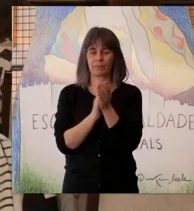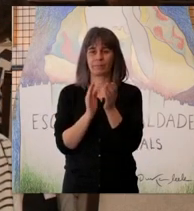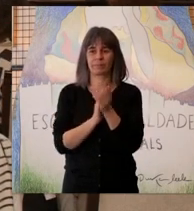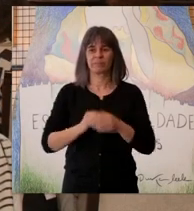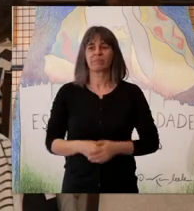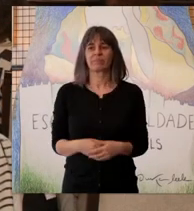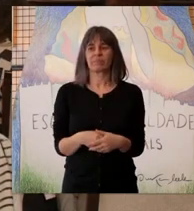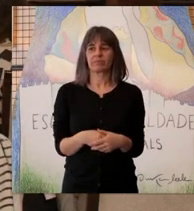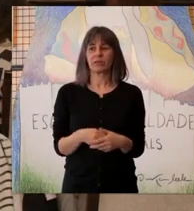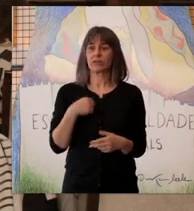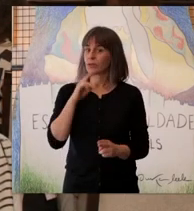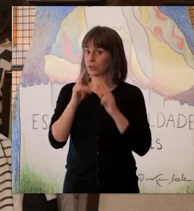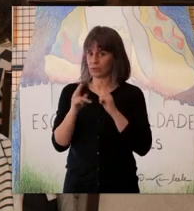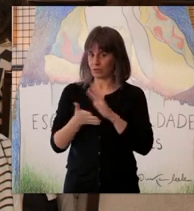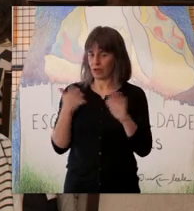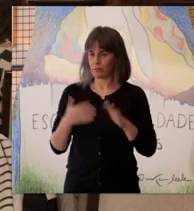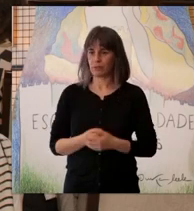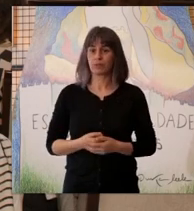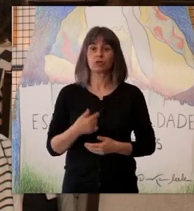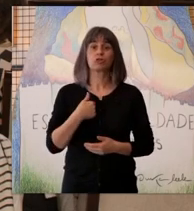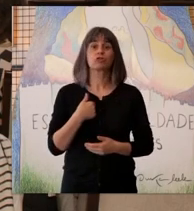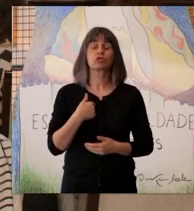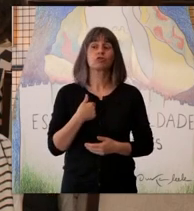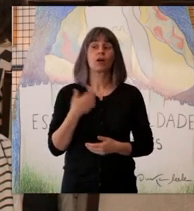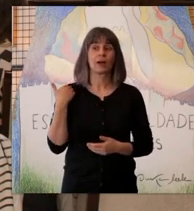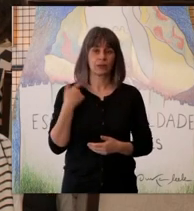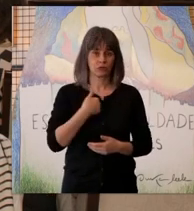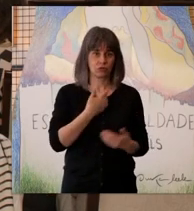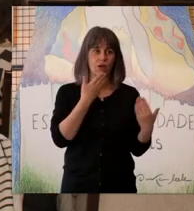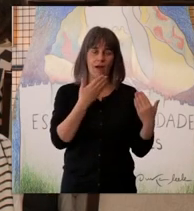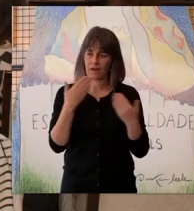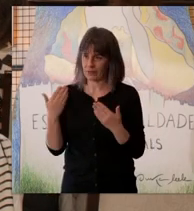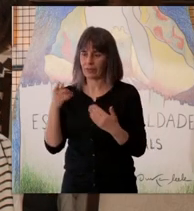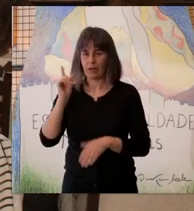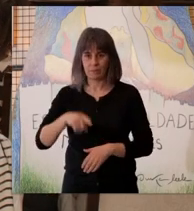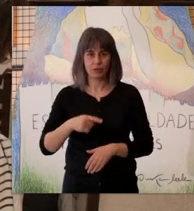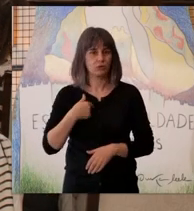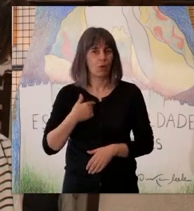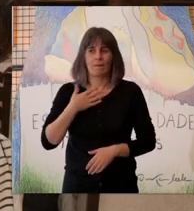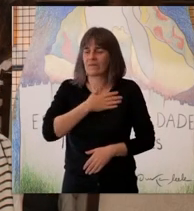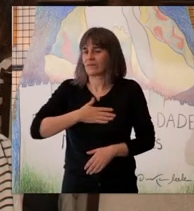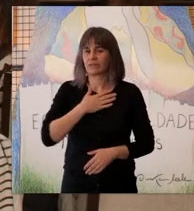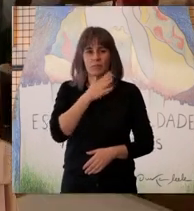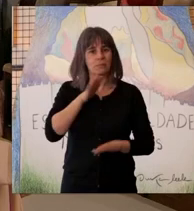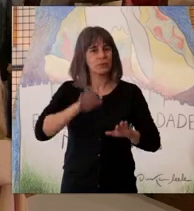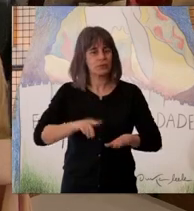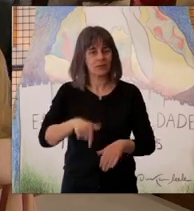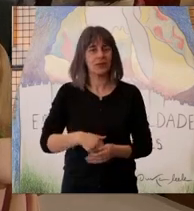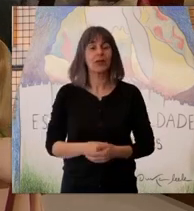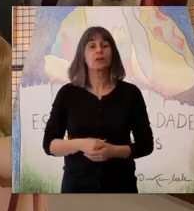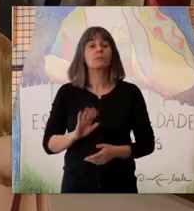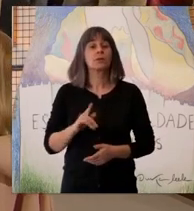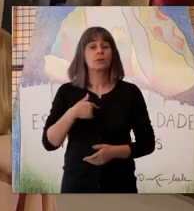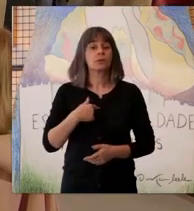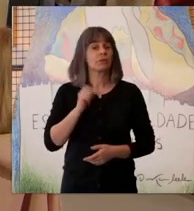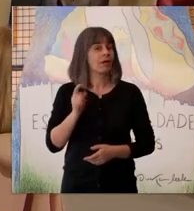yo te contesto rapidísimo yo no soy agradecido antes estoy maravillada de estar aquí pero es que cada vez que me reúno